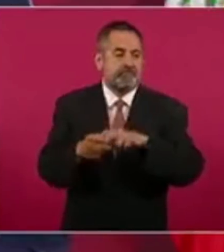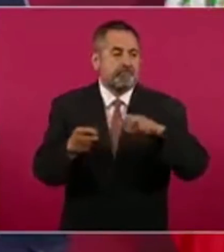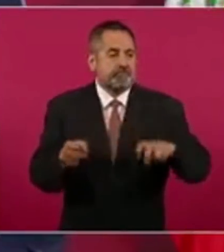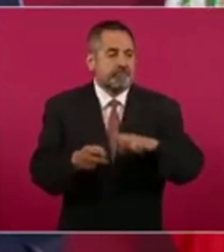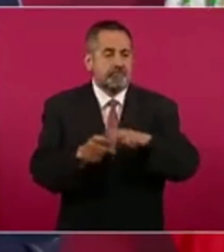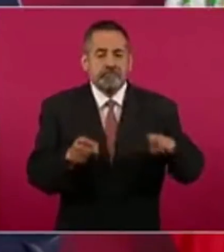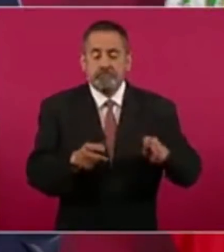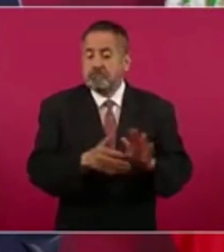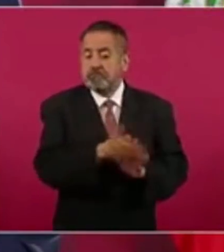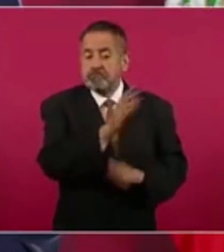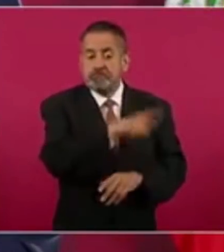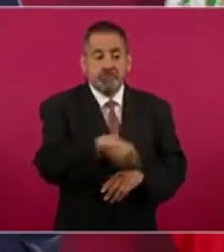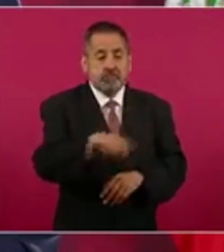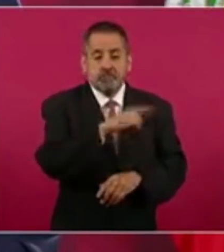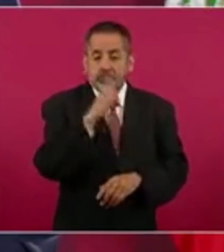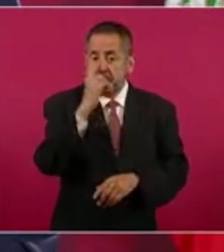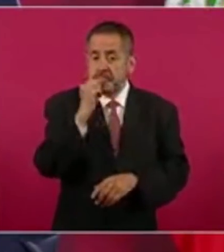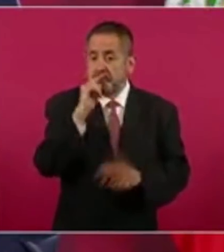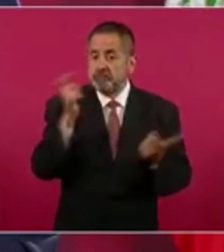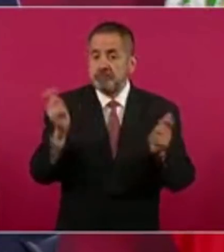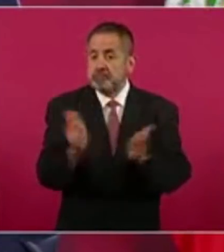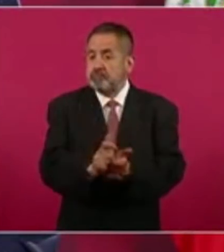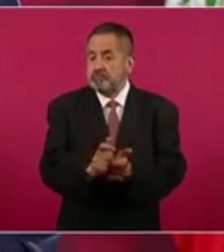los policías.